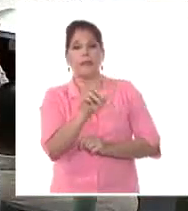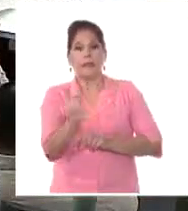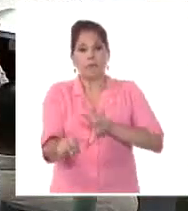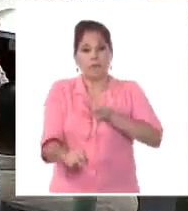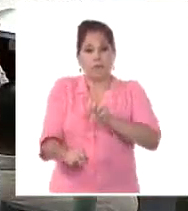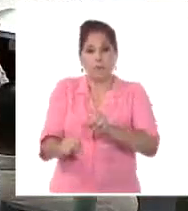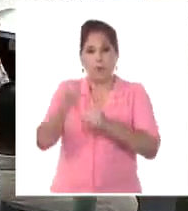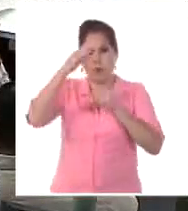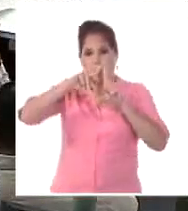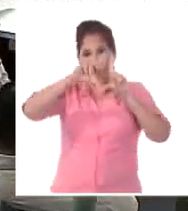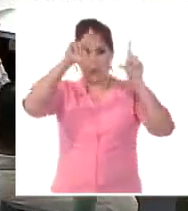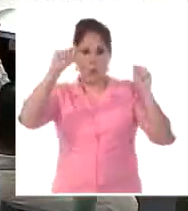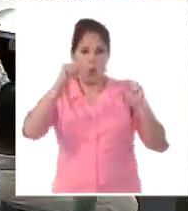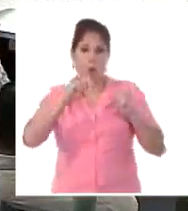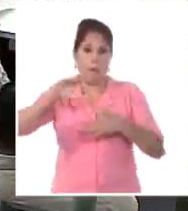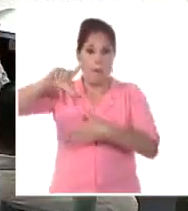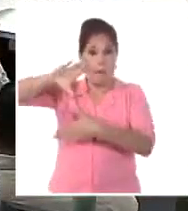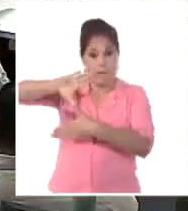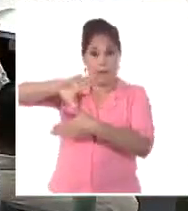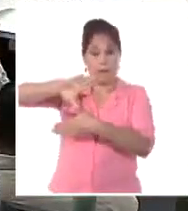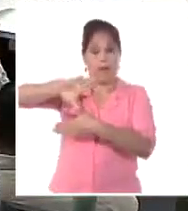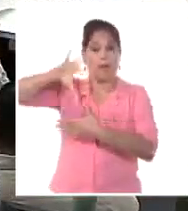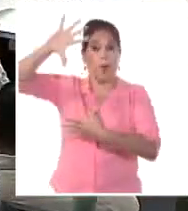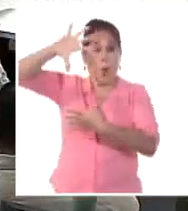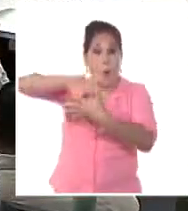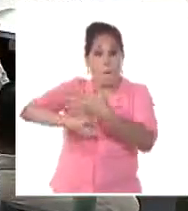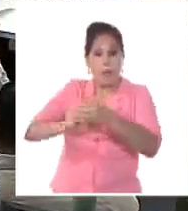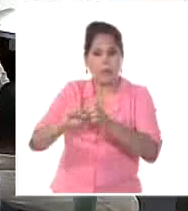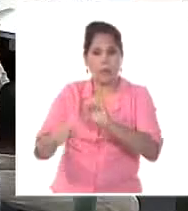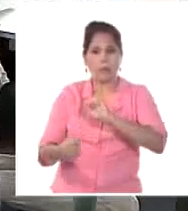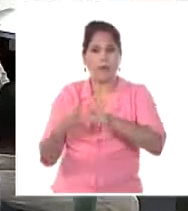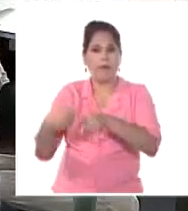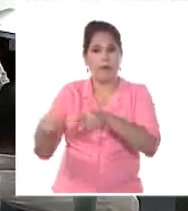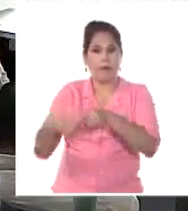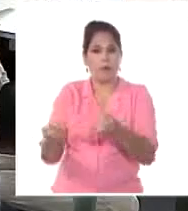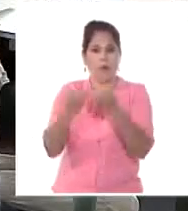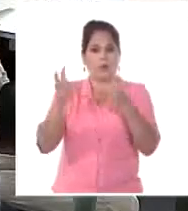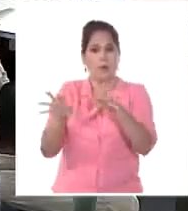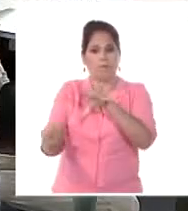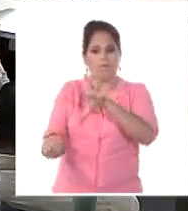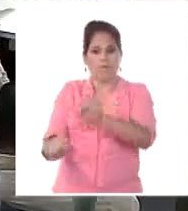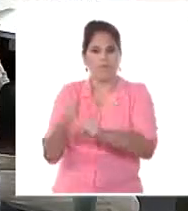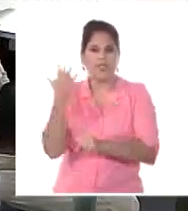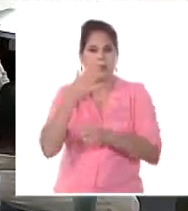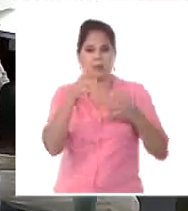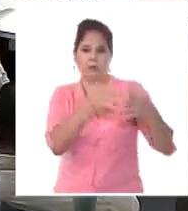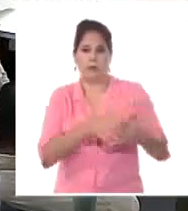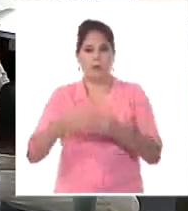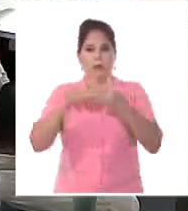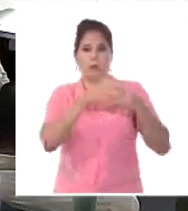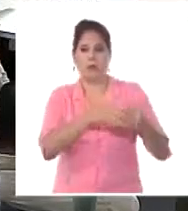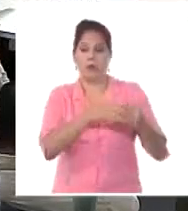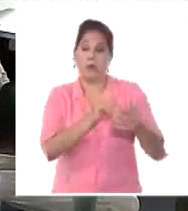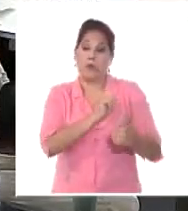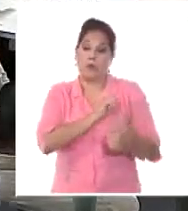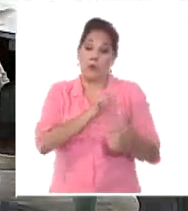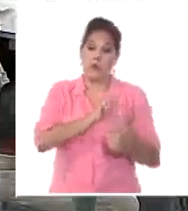Cuba, de nuestra América y de todos nuestros recursos naturales. Estados Unidos